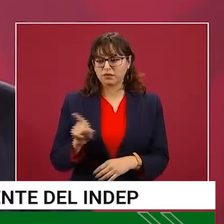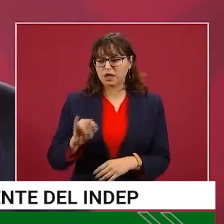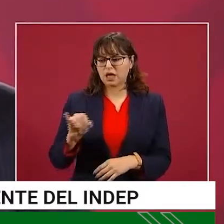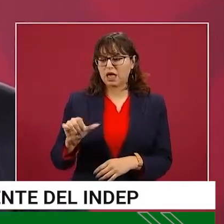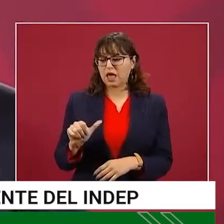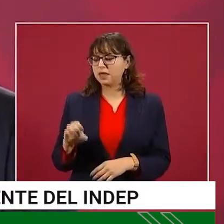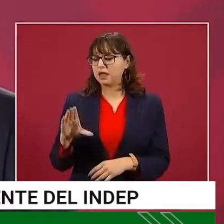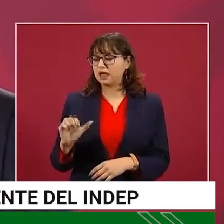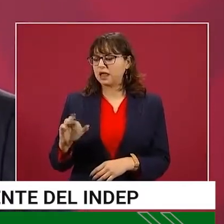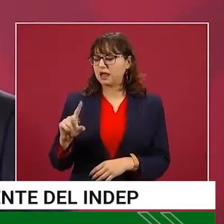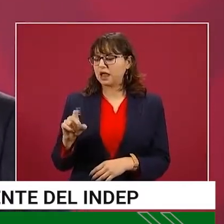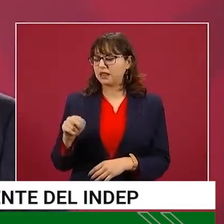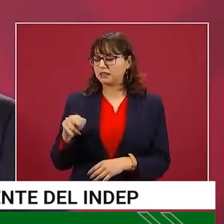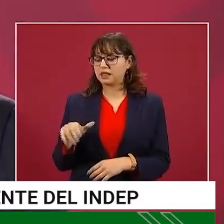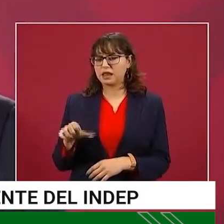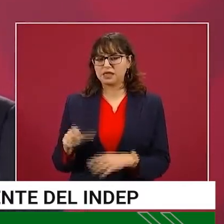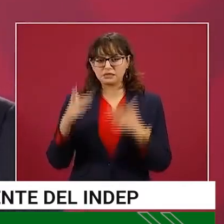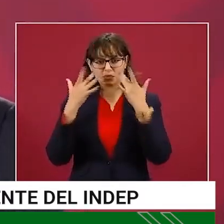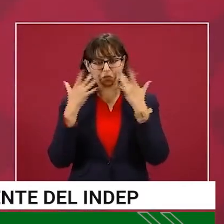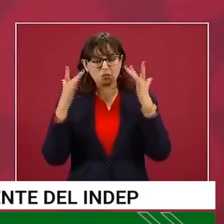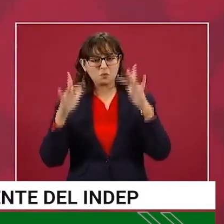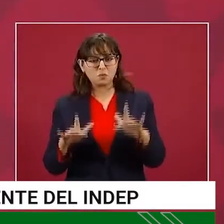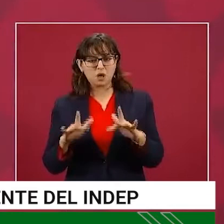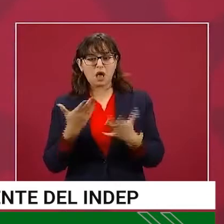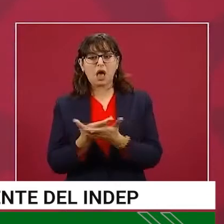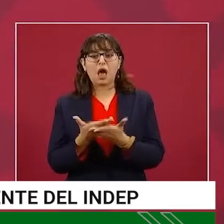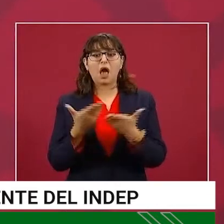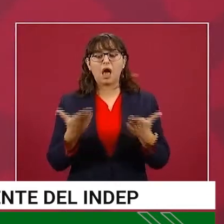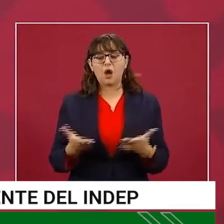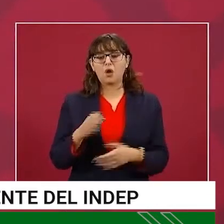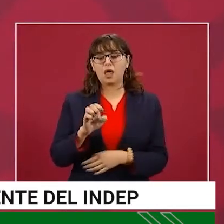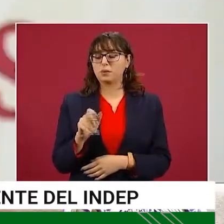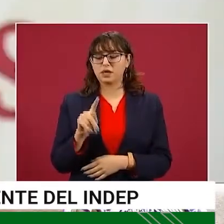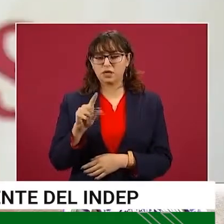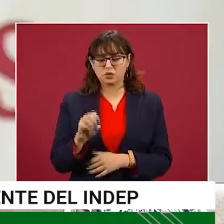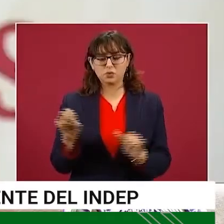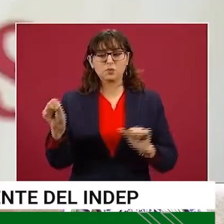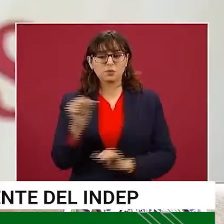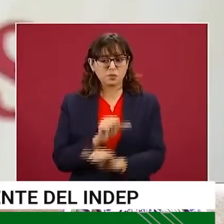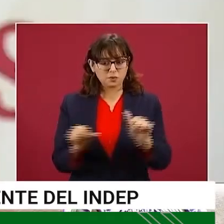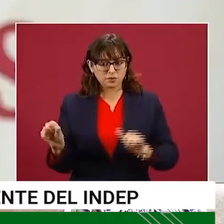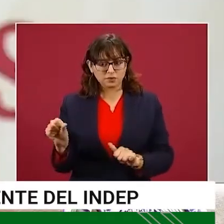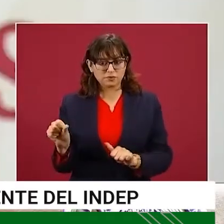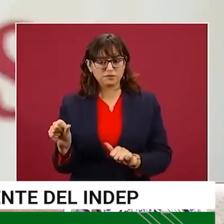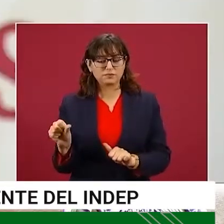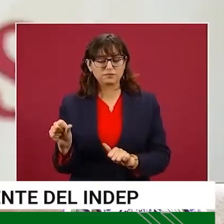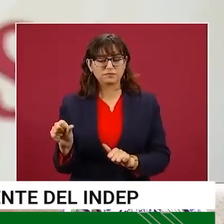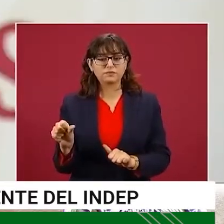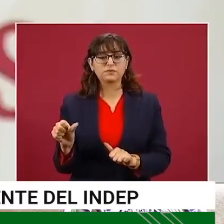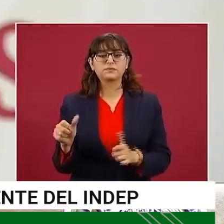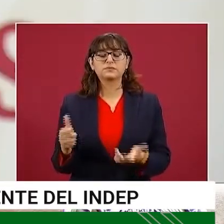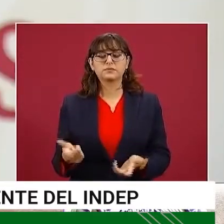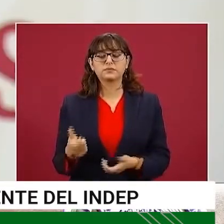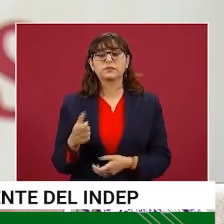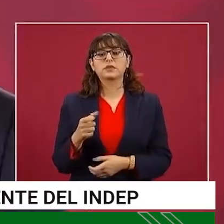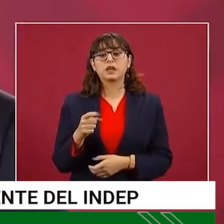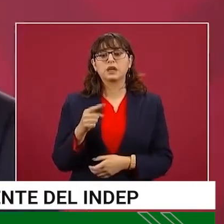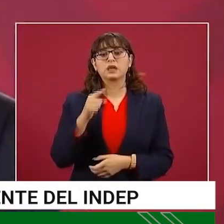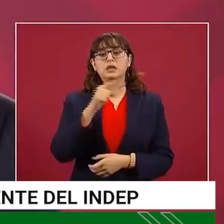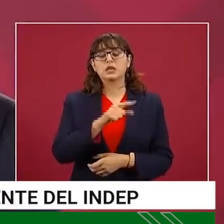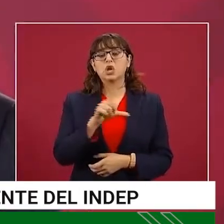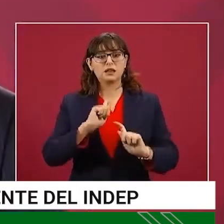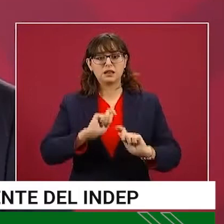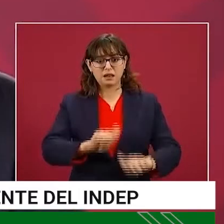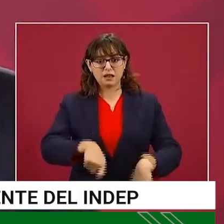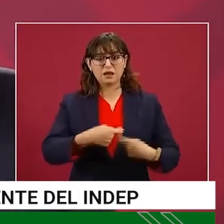Jaime Cárdenas y lo sustituye Ernesto Prieto, y a la Lotería Nacional va